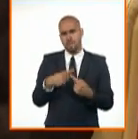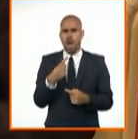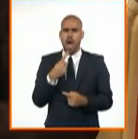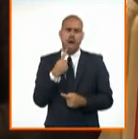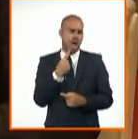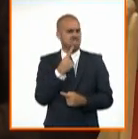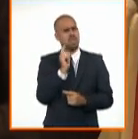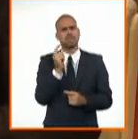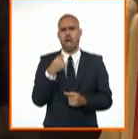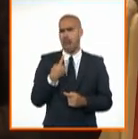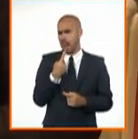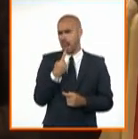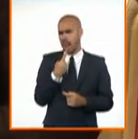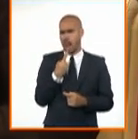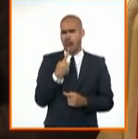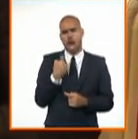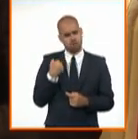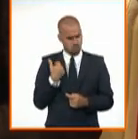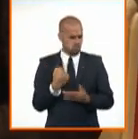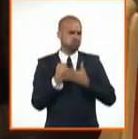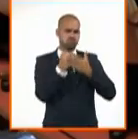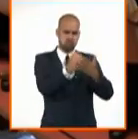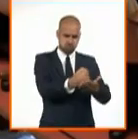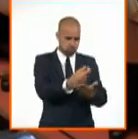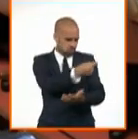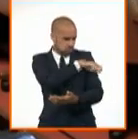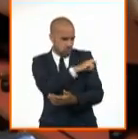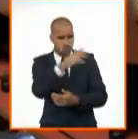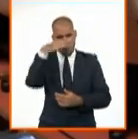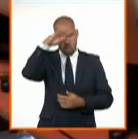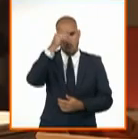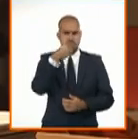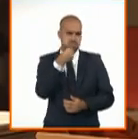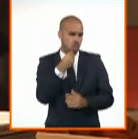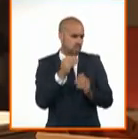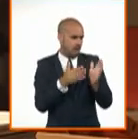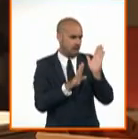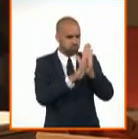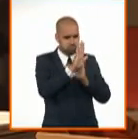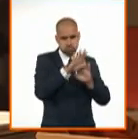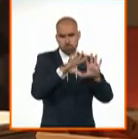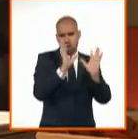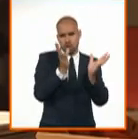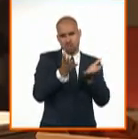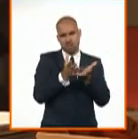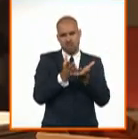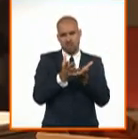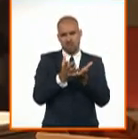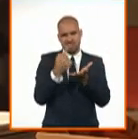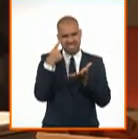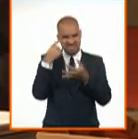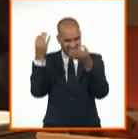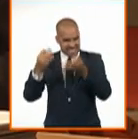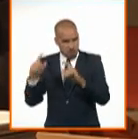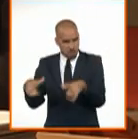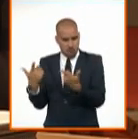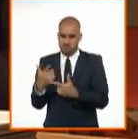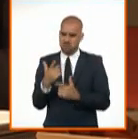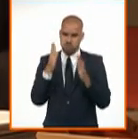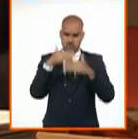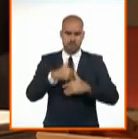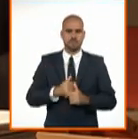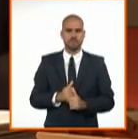cubano tenga mejores posibilidades de con el tema de la rotura por un grupo de rotura que se están dando